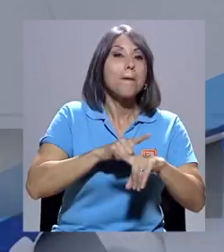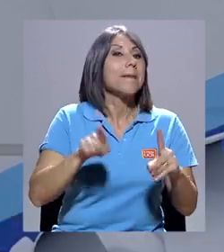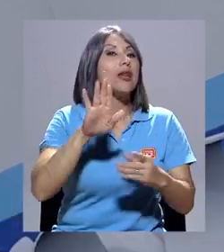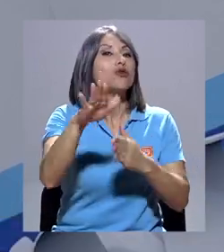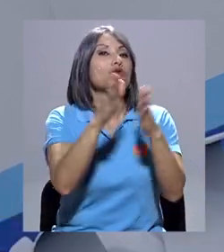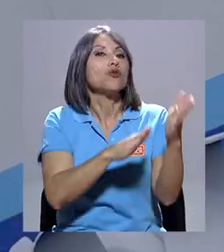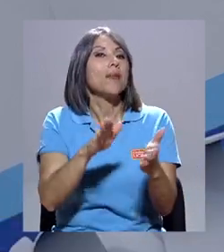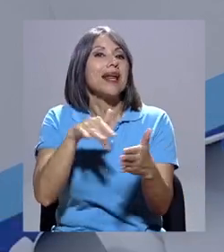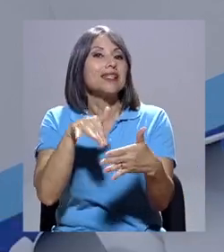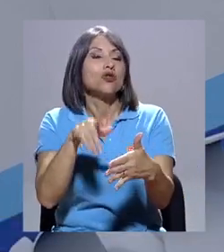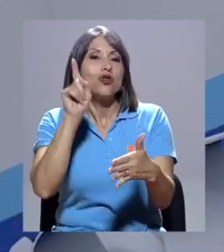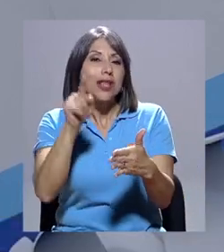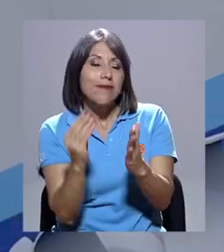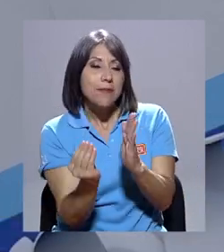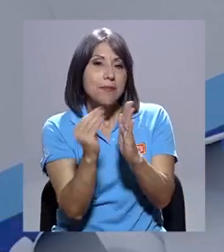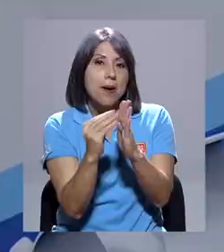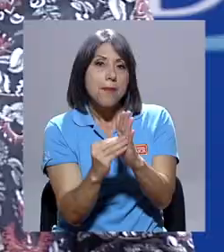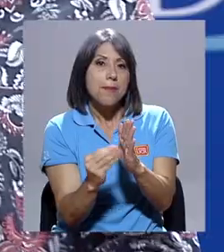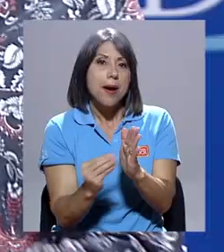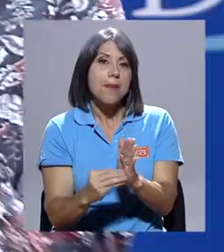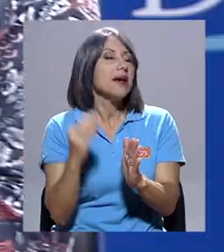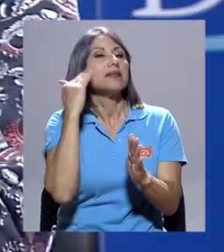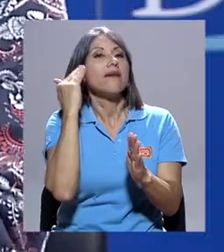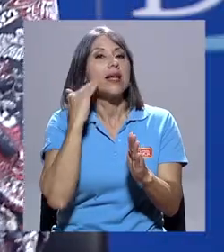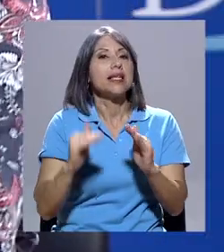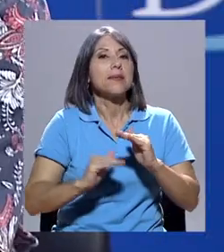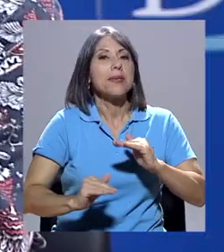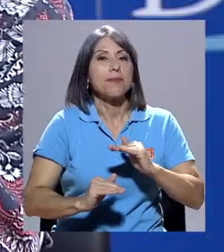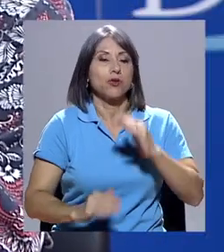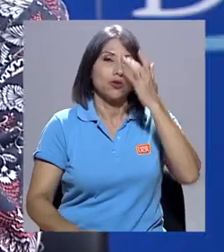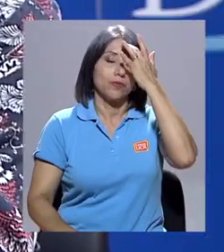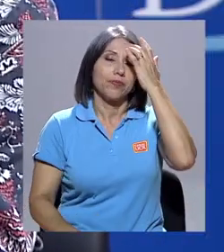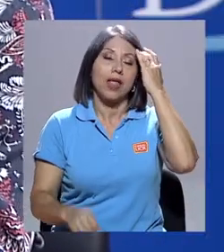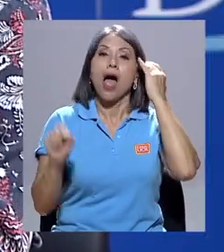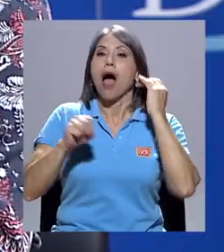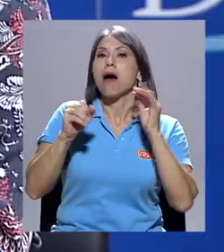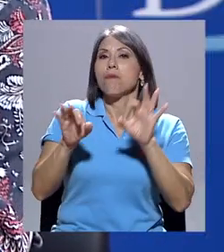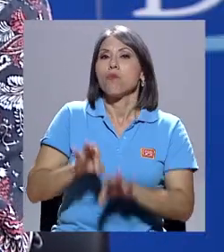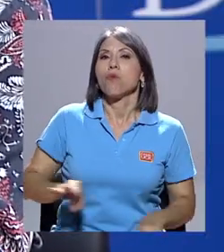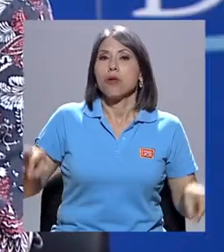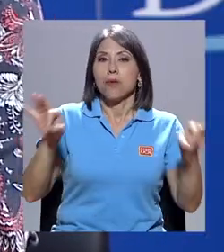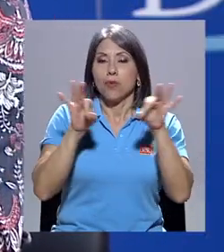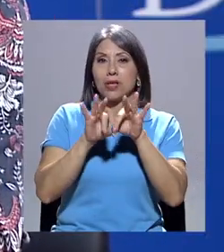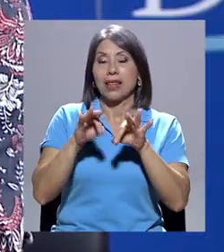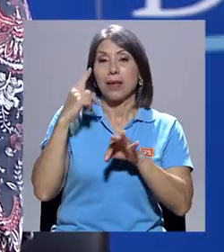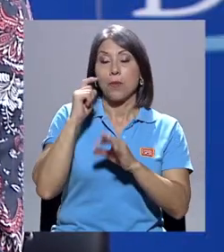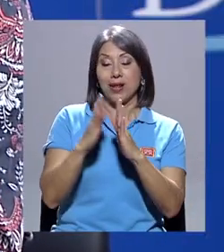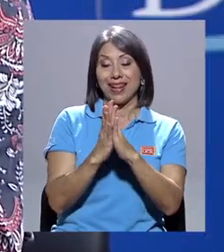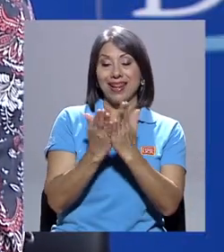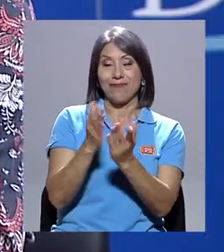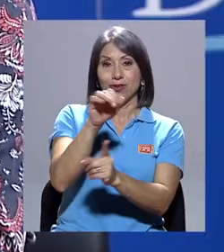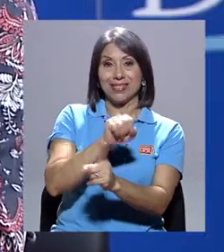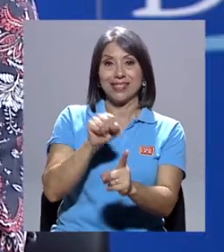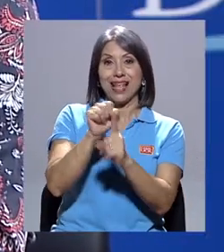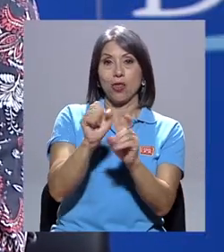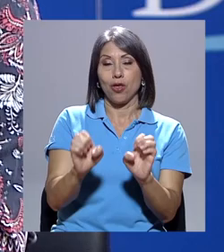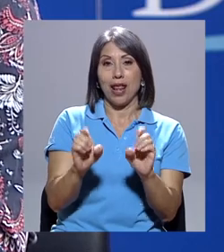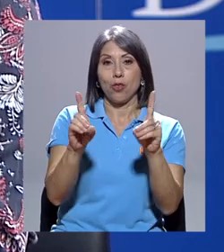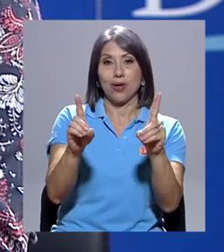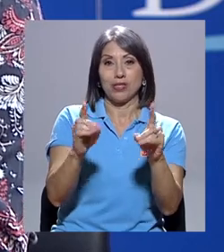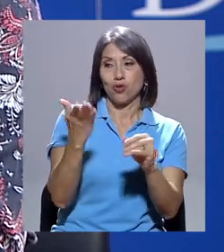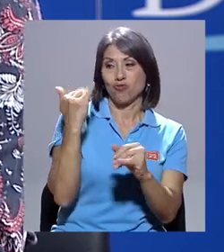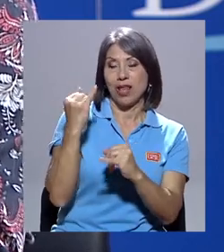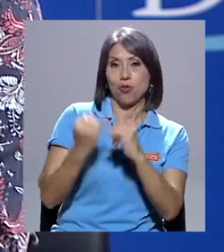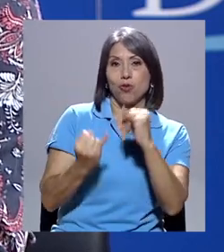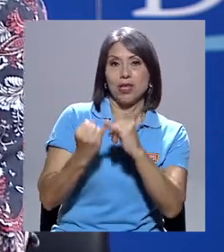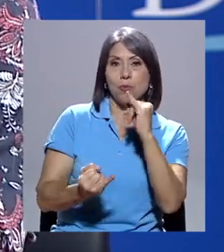están nuestros haberes mínimos en esta oferta educativa esto me parece muy importante porque uno de los datos del estado de la educación del último informe habla